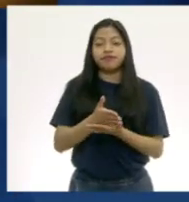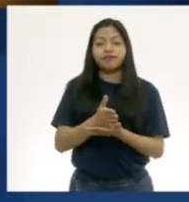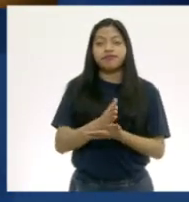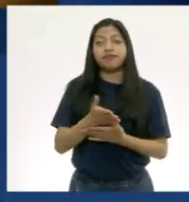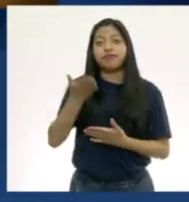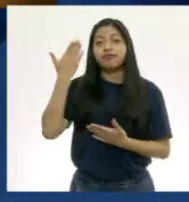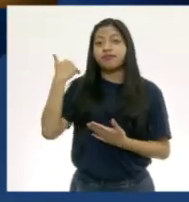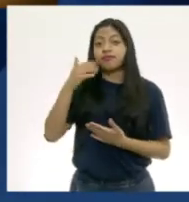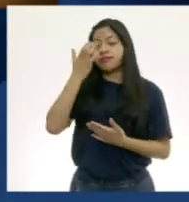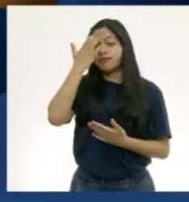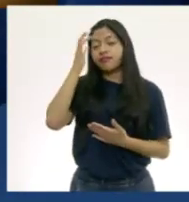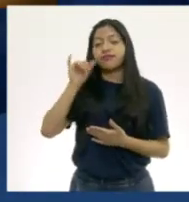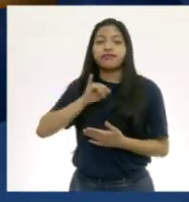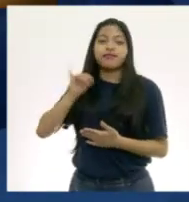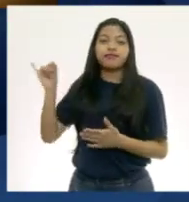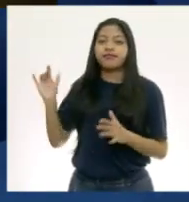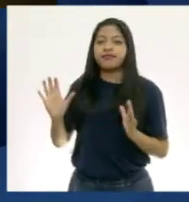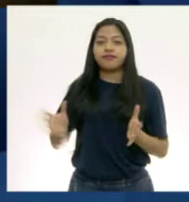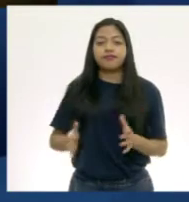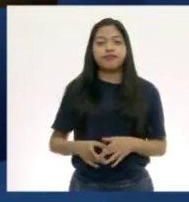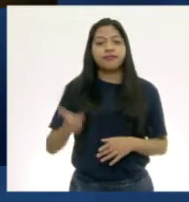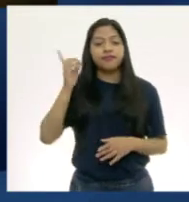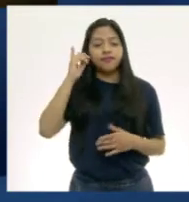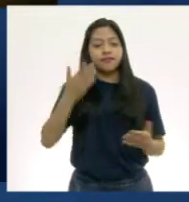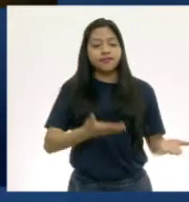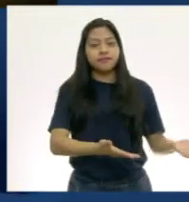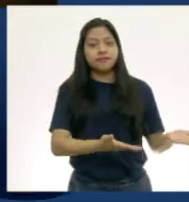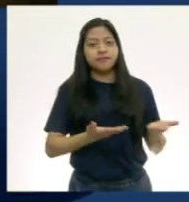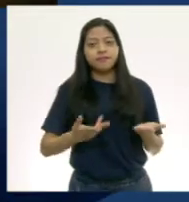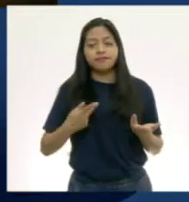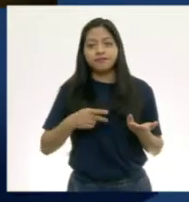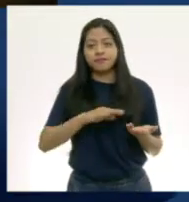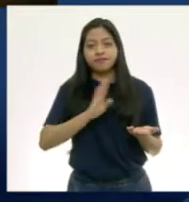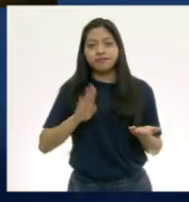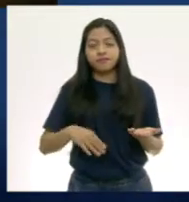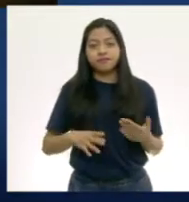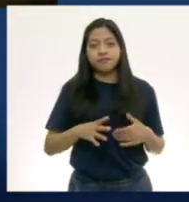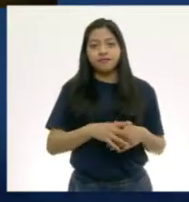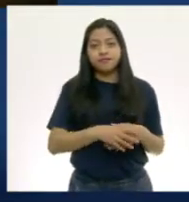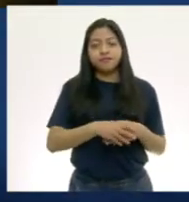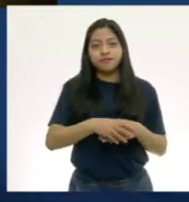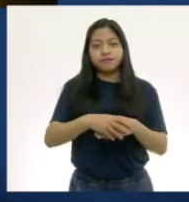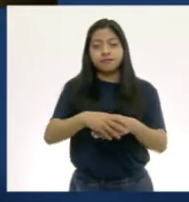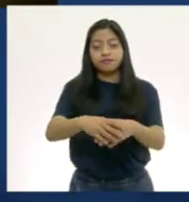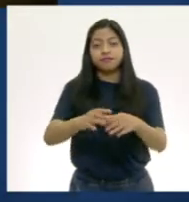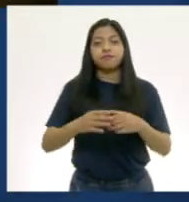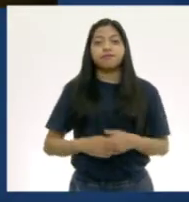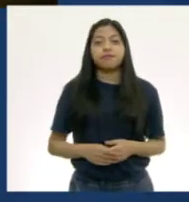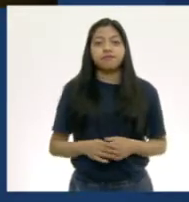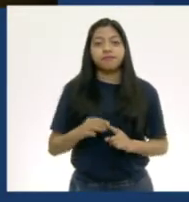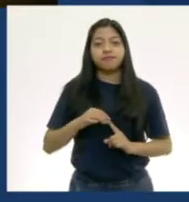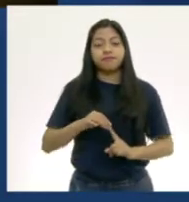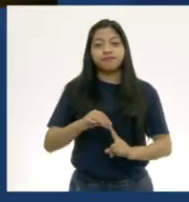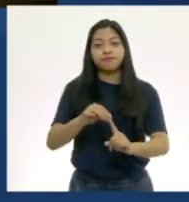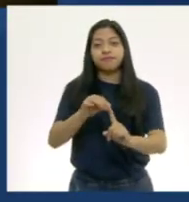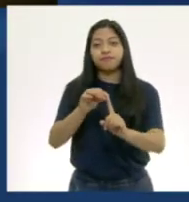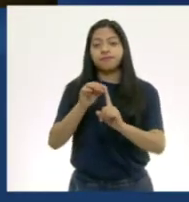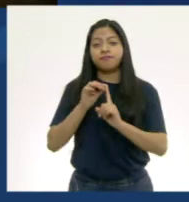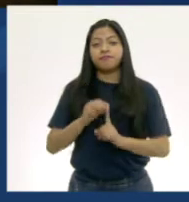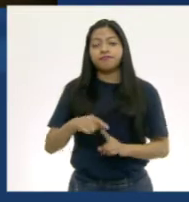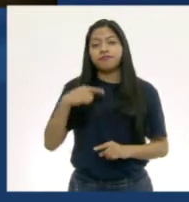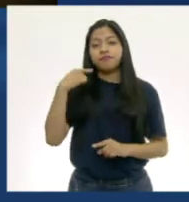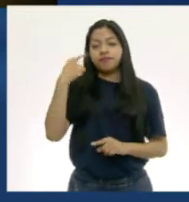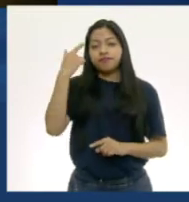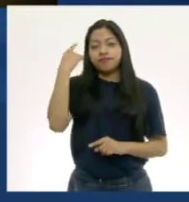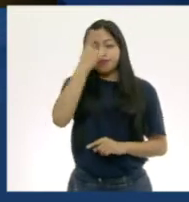conocido. Pero los dioses acogen al difunto. Solo de su mano podrá ir avanzando y recorrer las horas